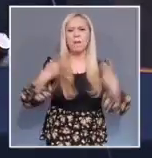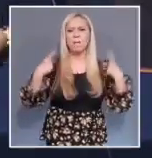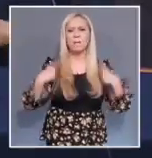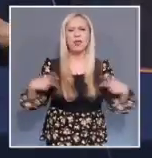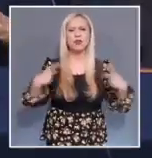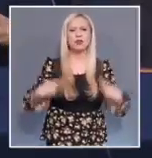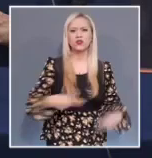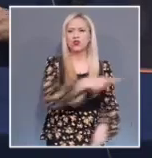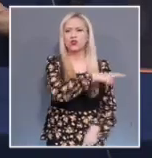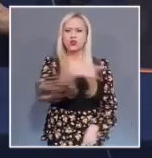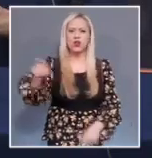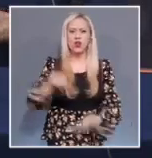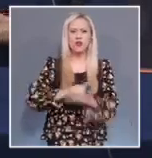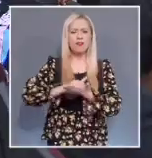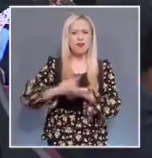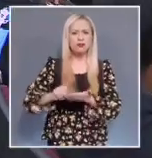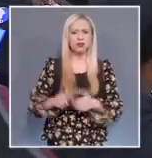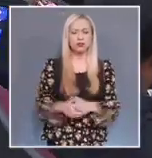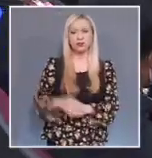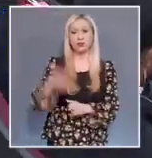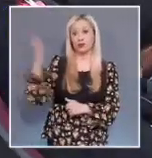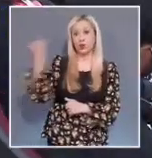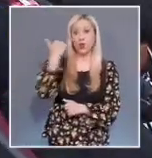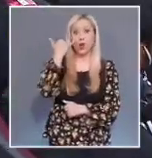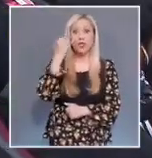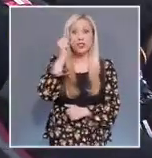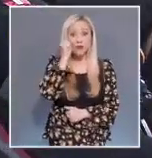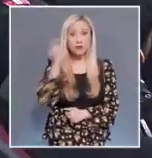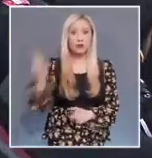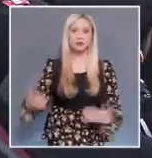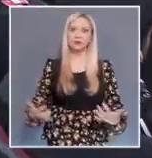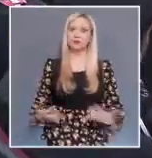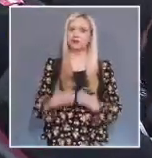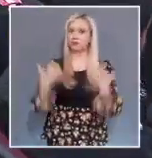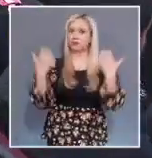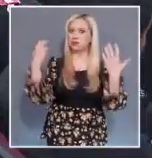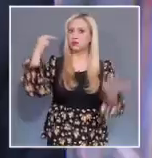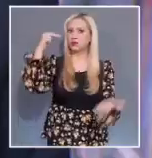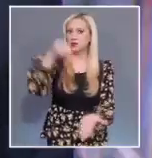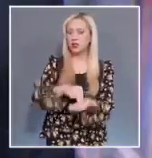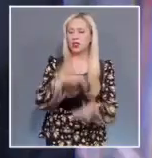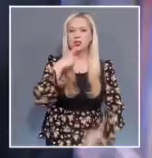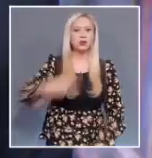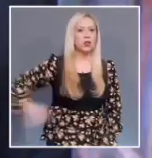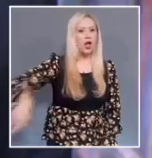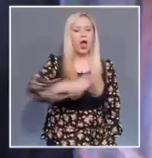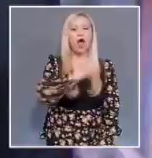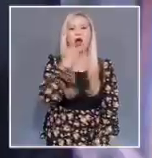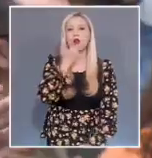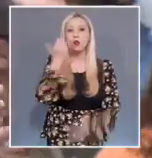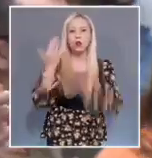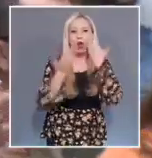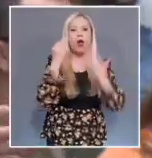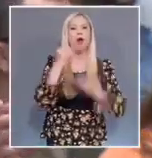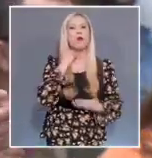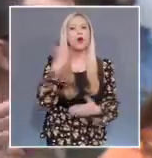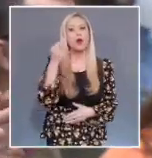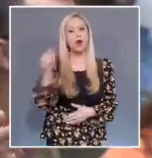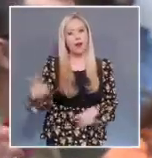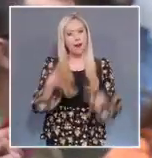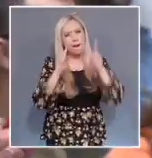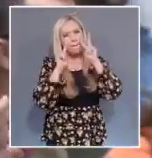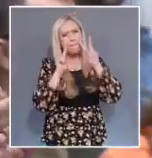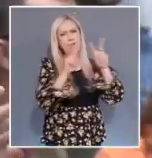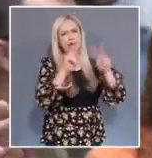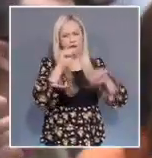intervención, el ministro en retiro Juan Silva Mesa indicó que los estudiantes de Derecho tienen la oportunidad de presenciar la construcción del constitucionalismo en